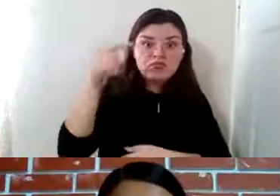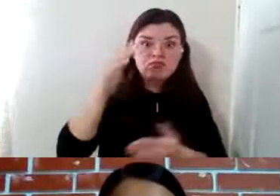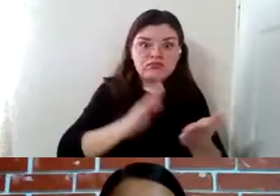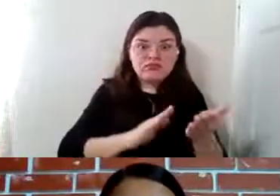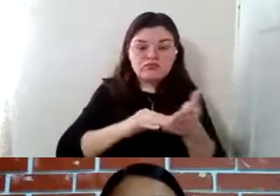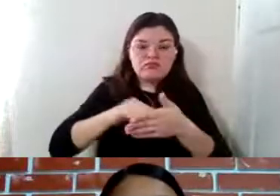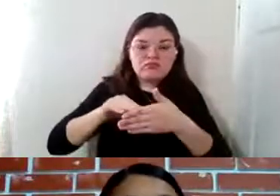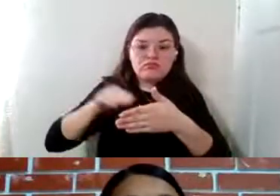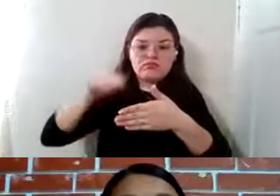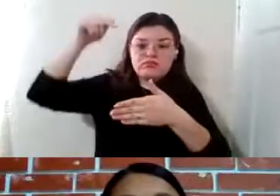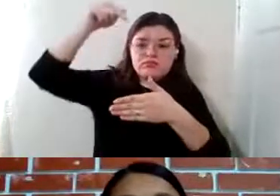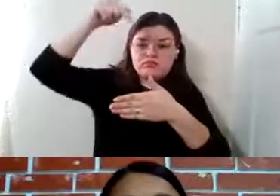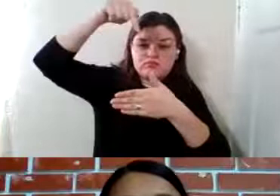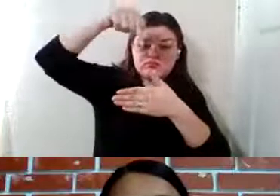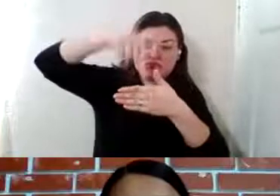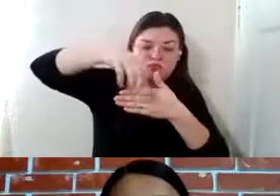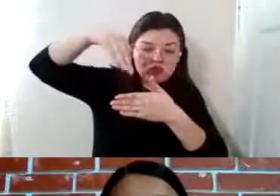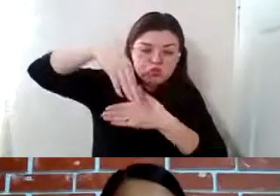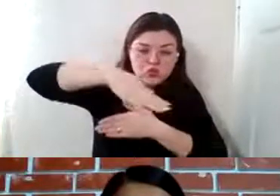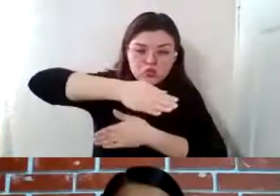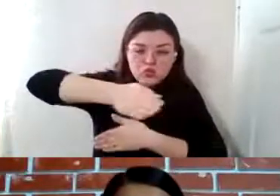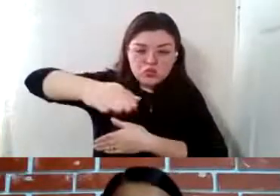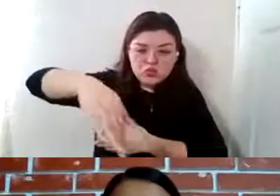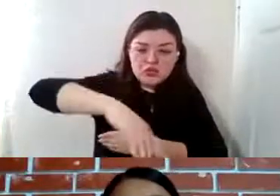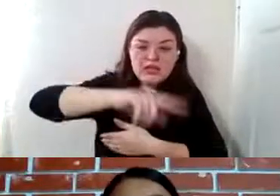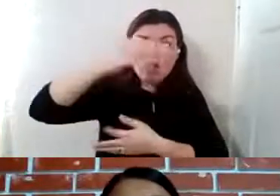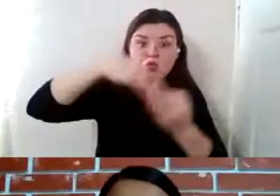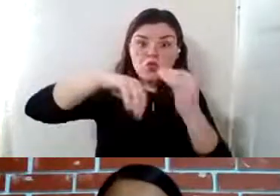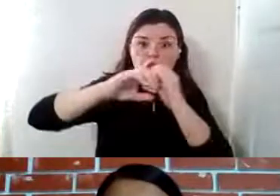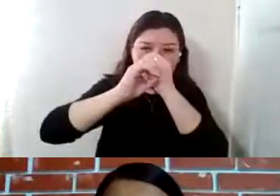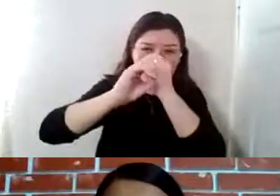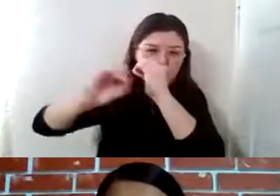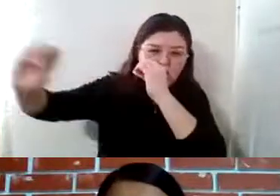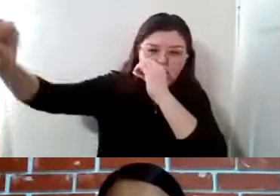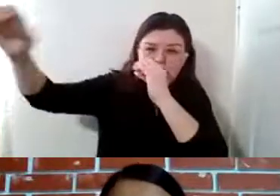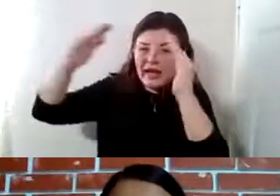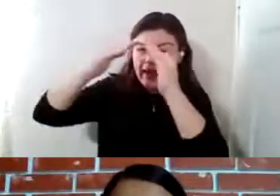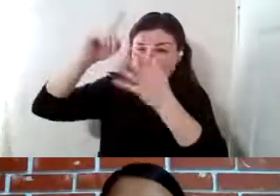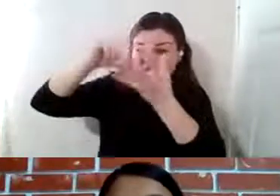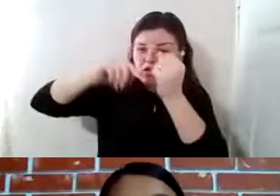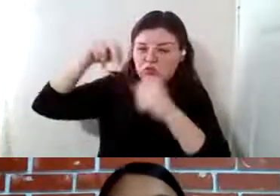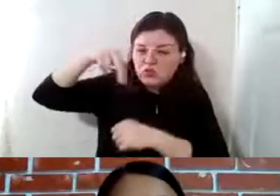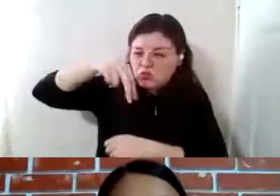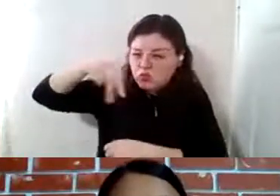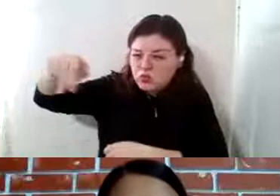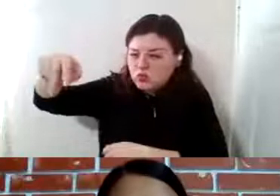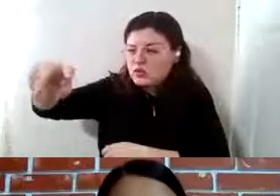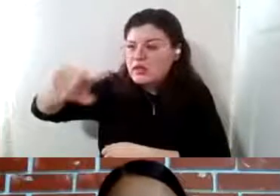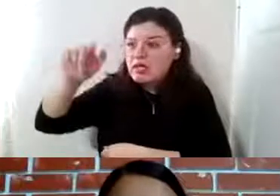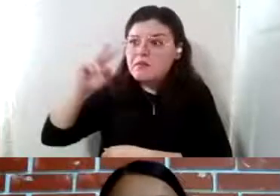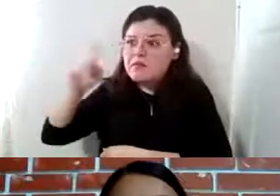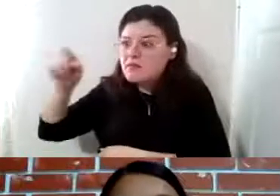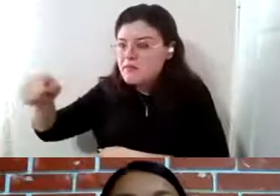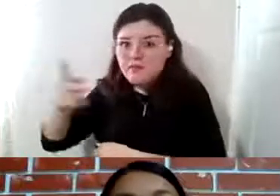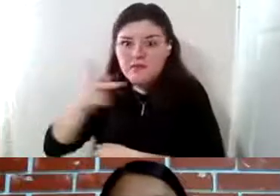la regadera y que corre por todas las tuberías de la casa. Hasta llegar a su papá, que está lavando los platos en la